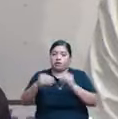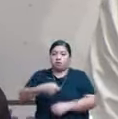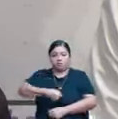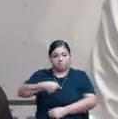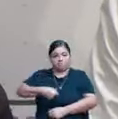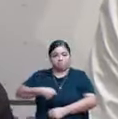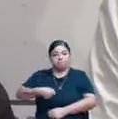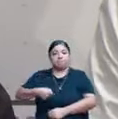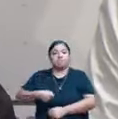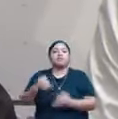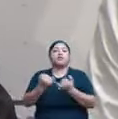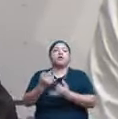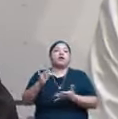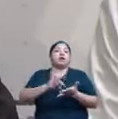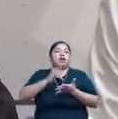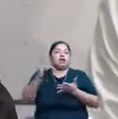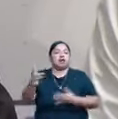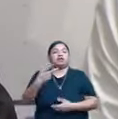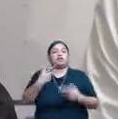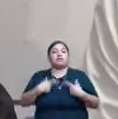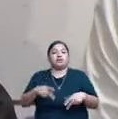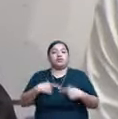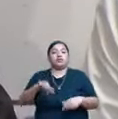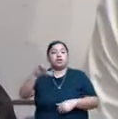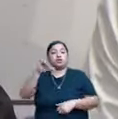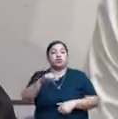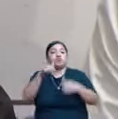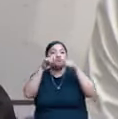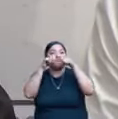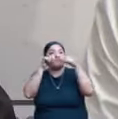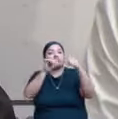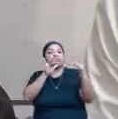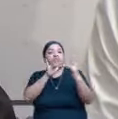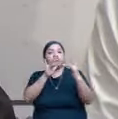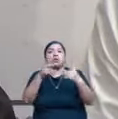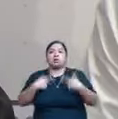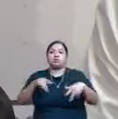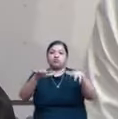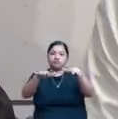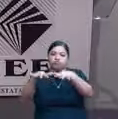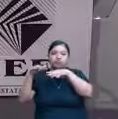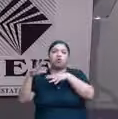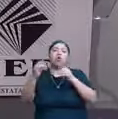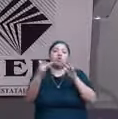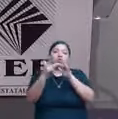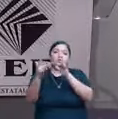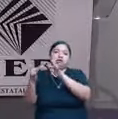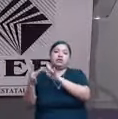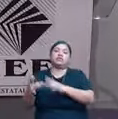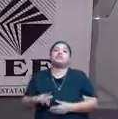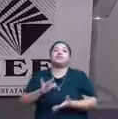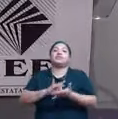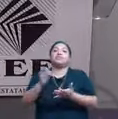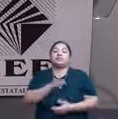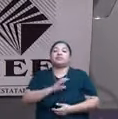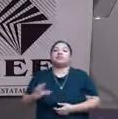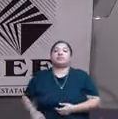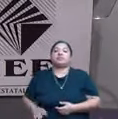Saludo y agradezco a la ciudadanía que nos escucha de manera presencial a través de los medios. Gracias, de comunicación. Gracias, candidato, por su